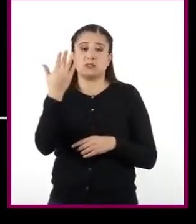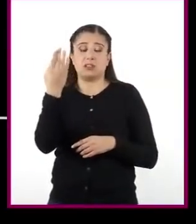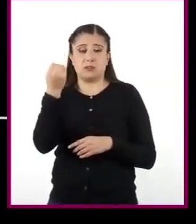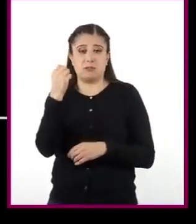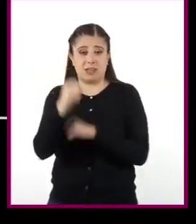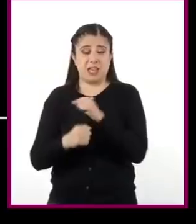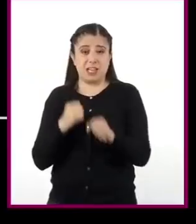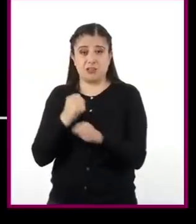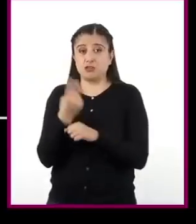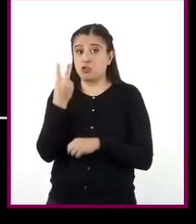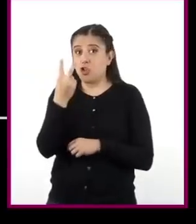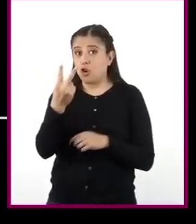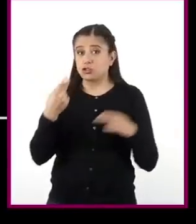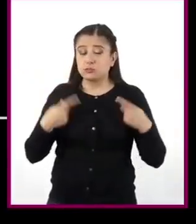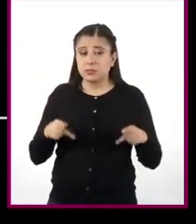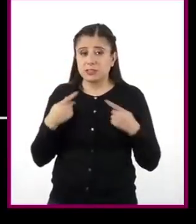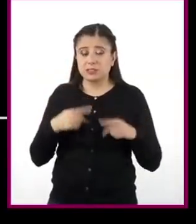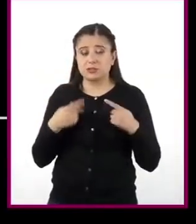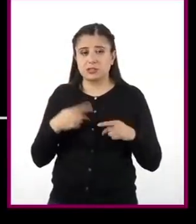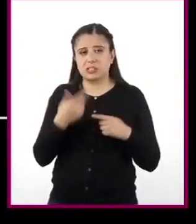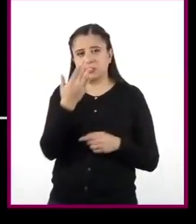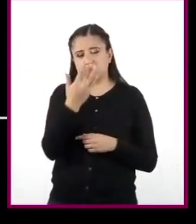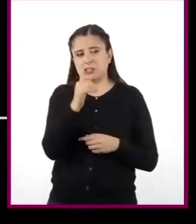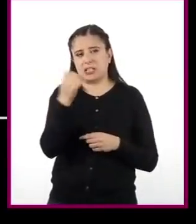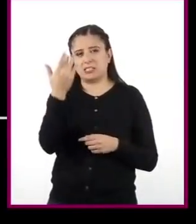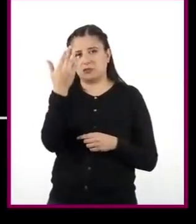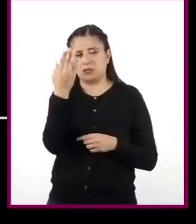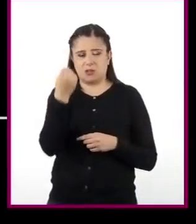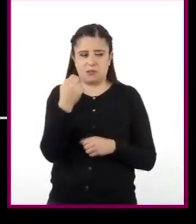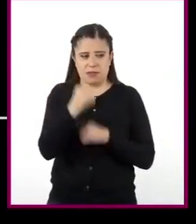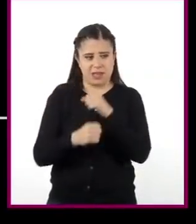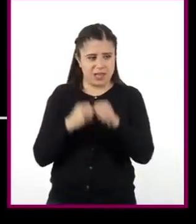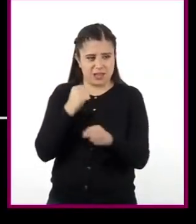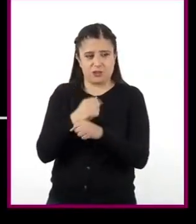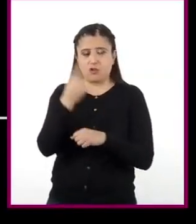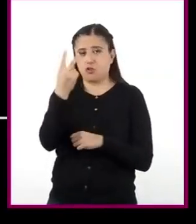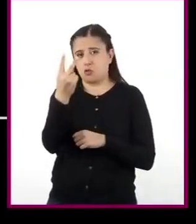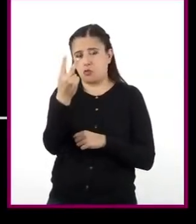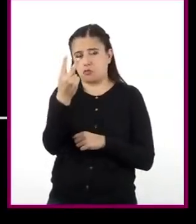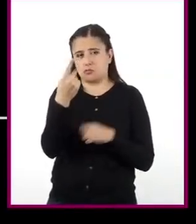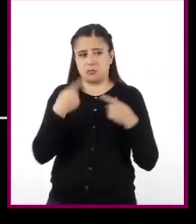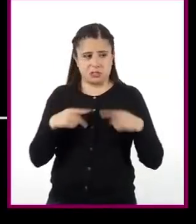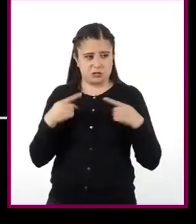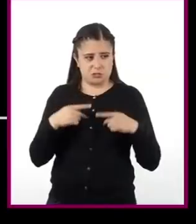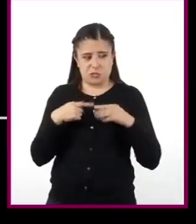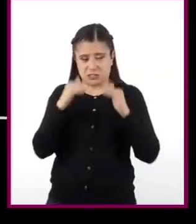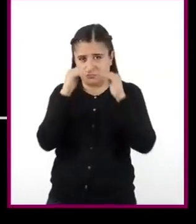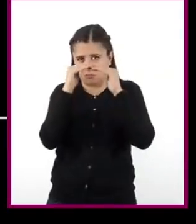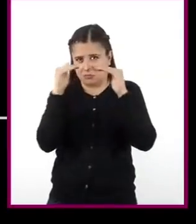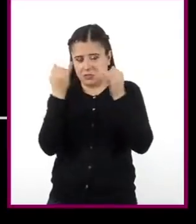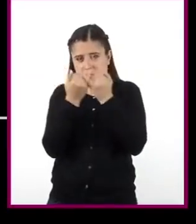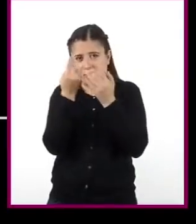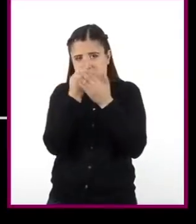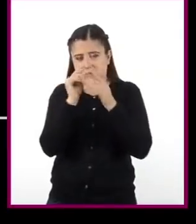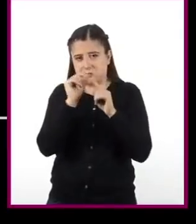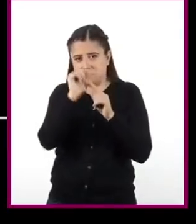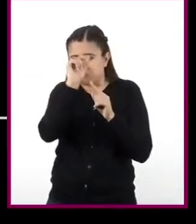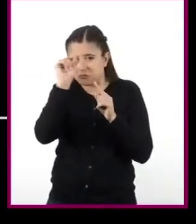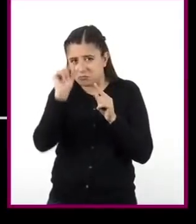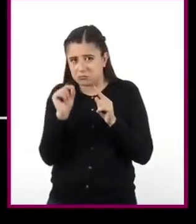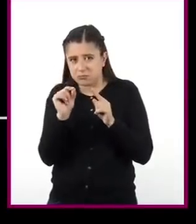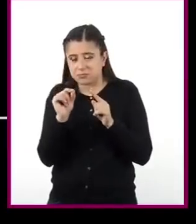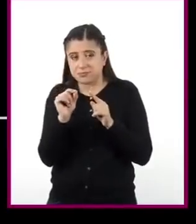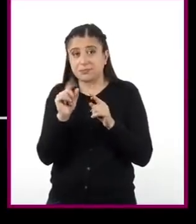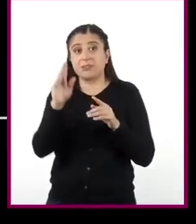59 años, ¿verdad? De 50 a 59 años tenemos solo a 2 personas. Ponemos nuestra